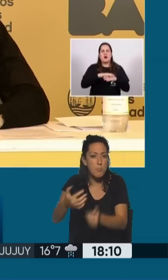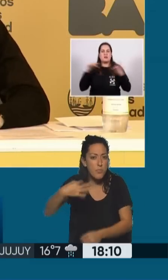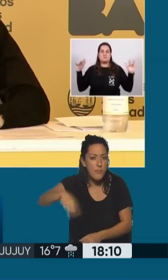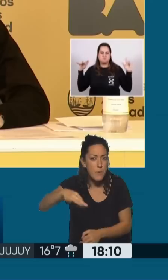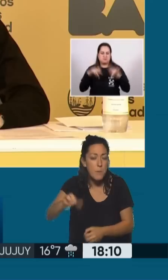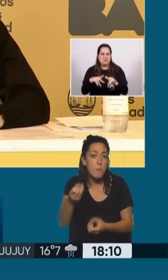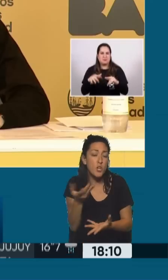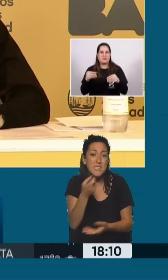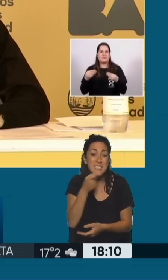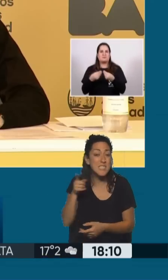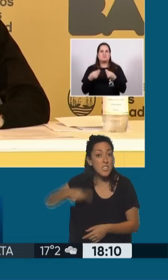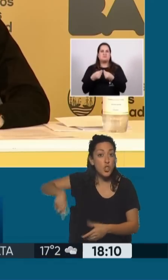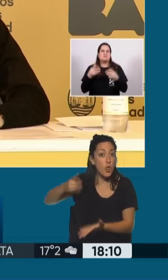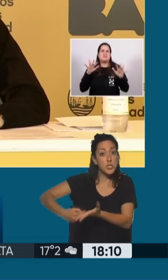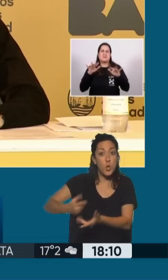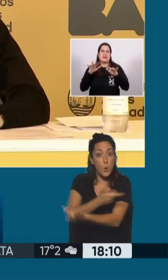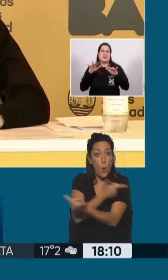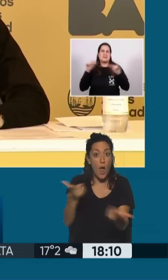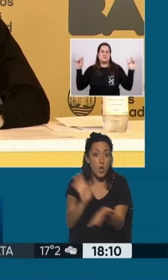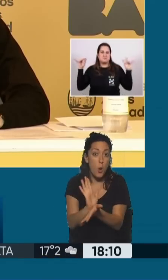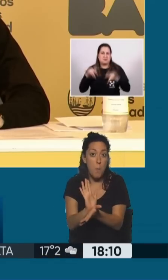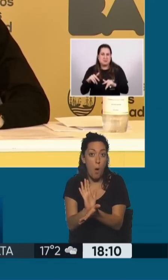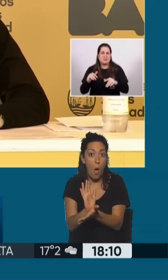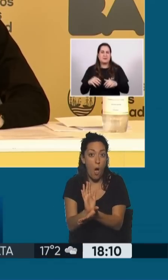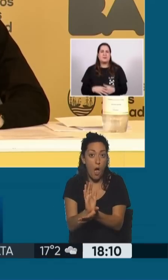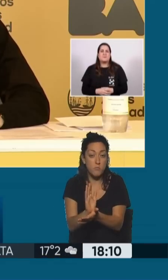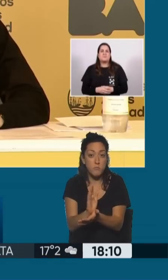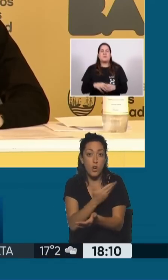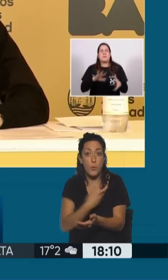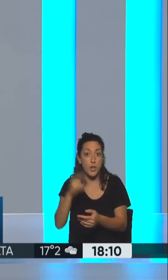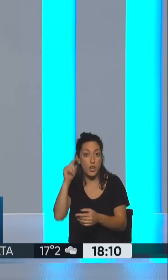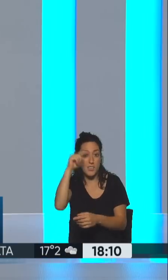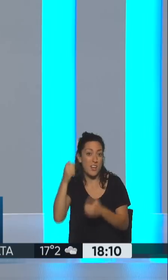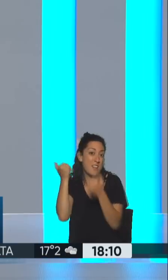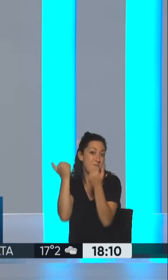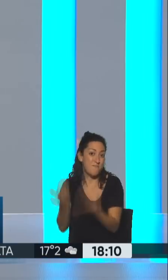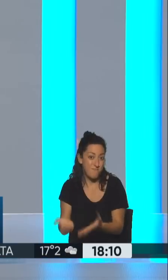tácitamente está consintiendo la postura del gobierno nacional. Te comprendí un montón.